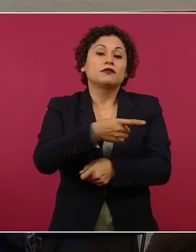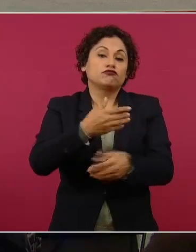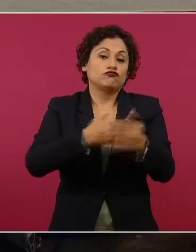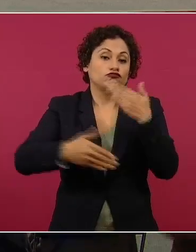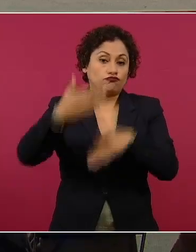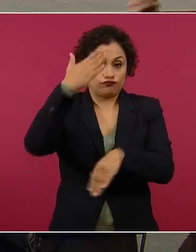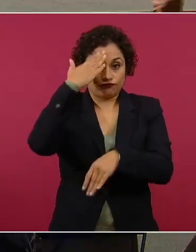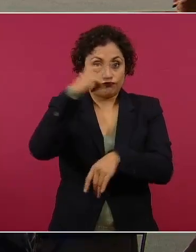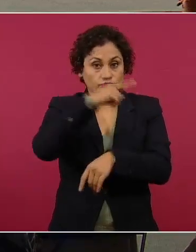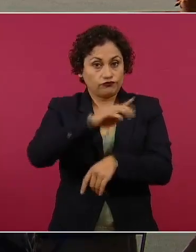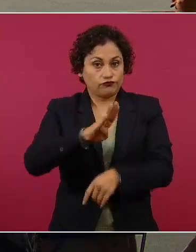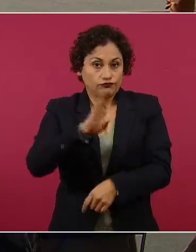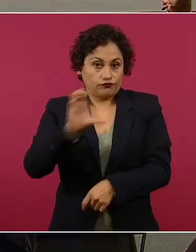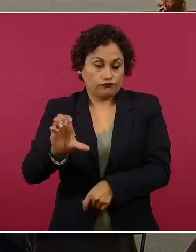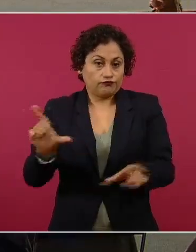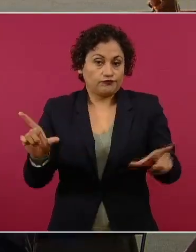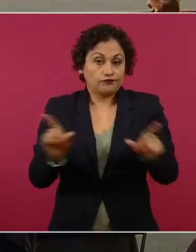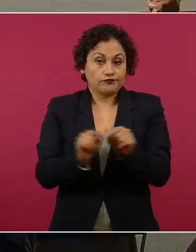presidente?